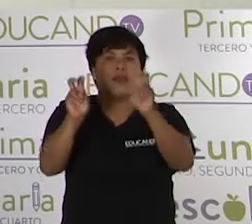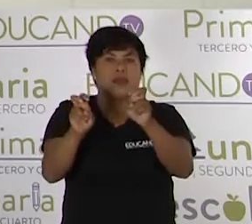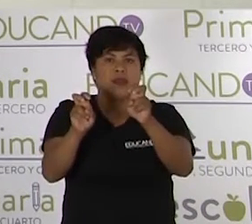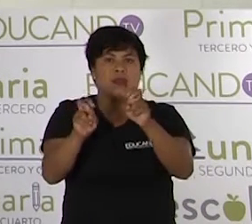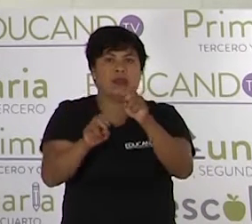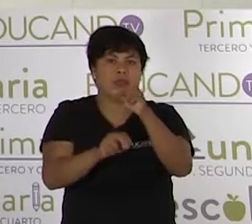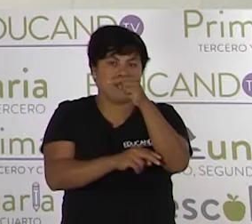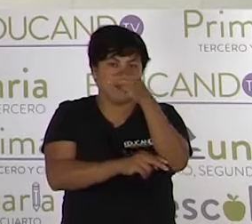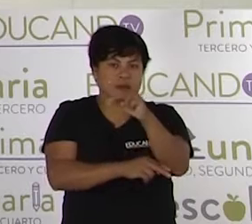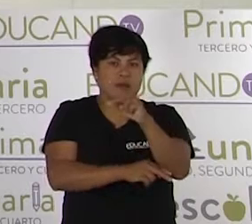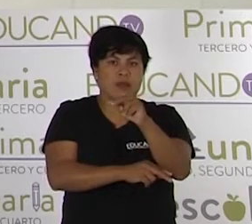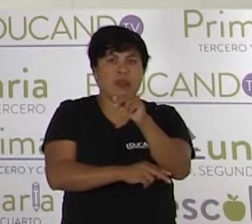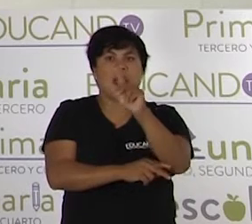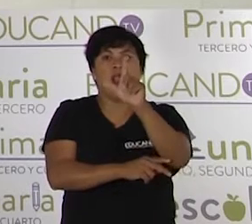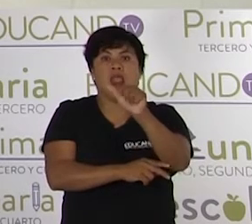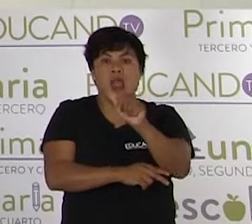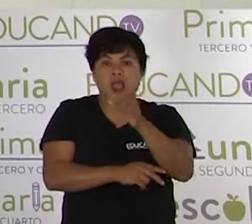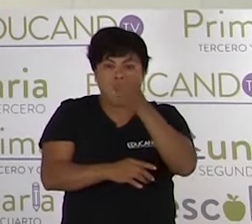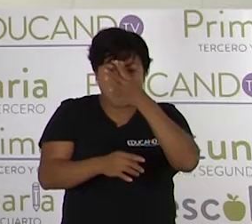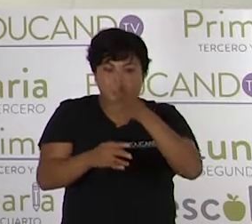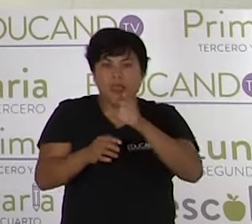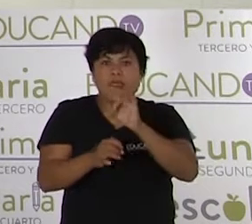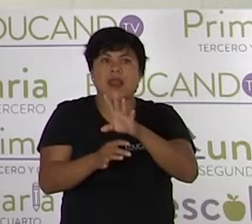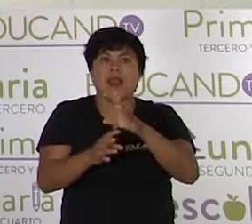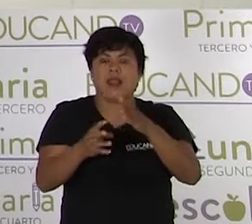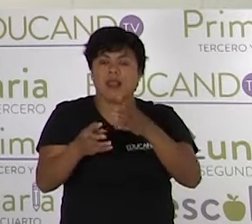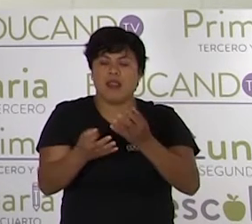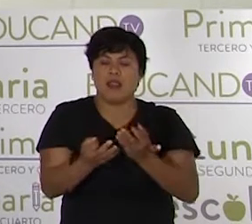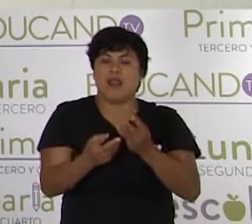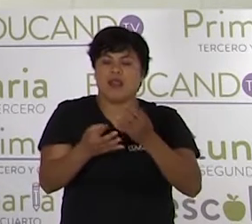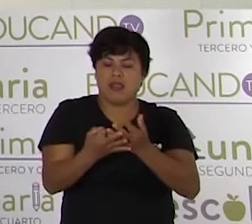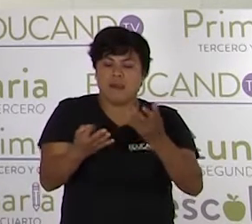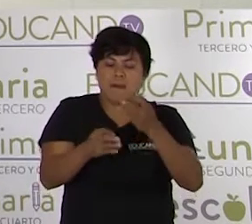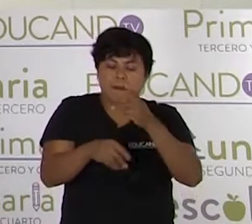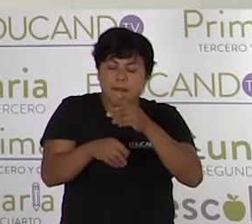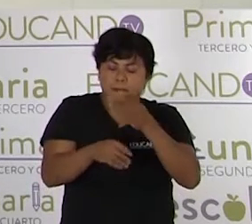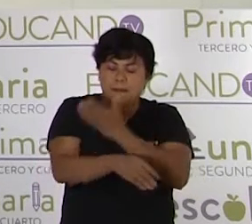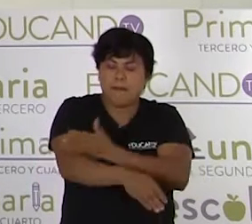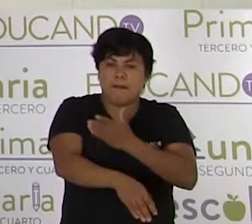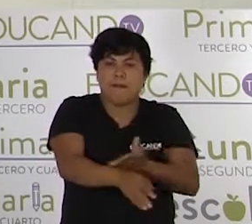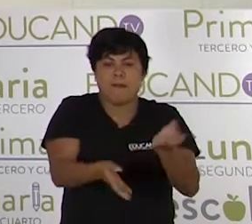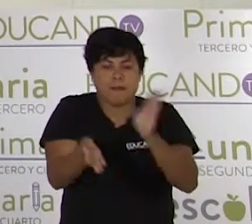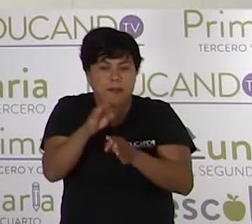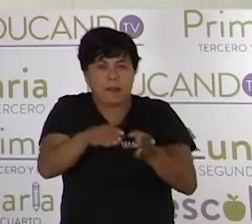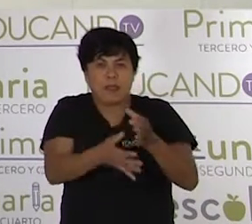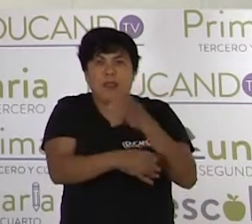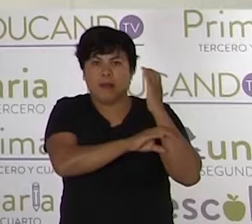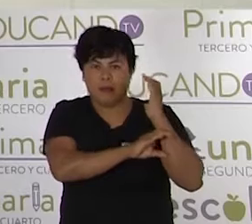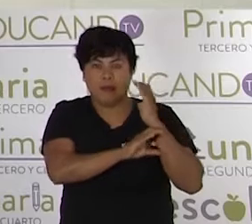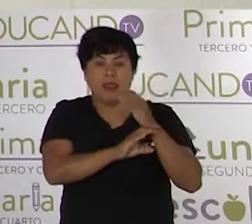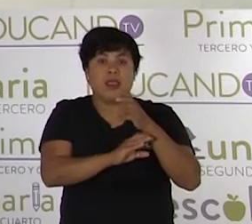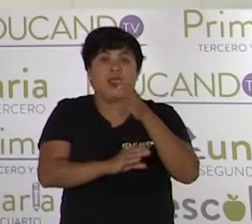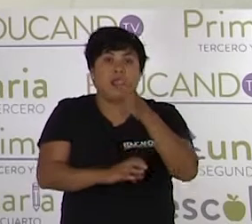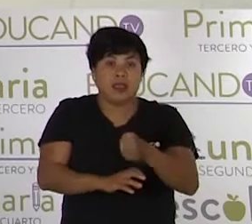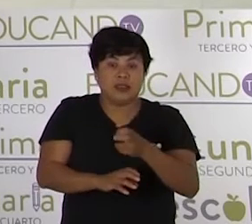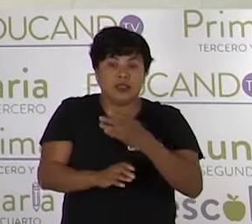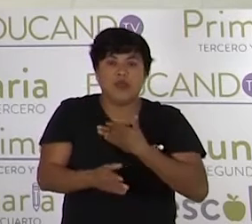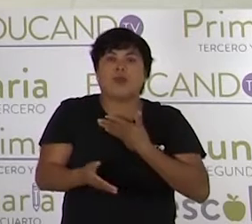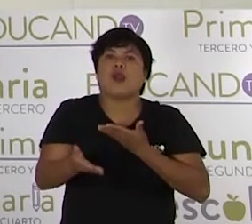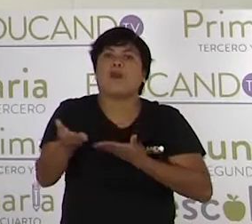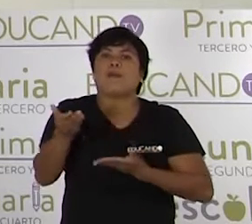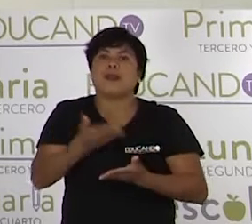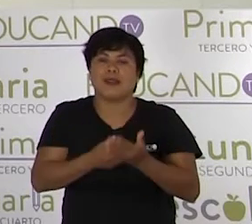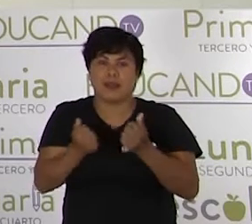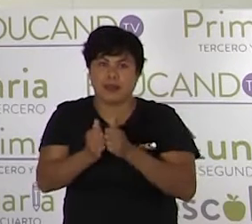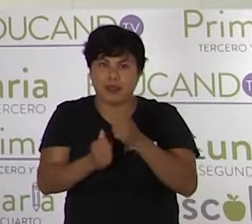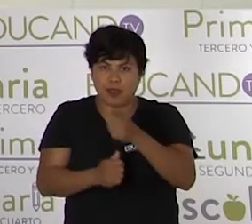se titula La trampa del leñador. Y es esta la que voy a compartir contigo. ¿De qué